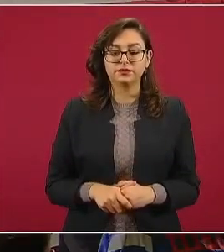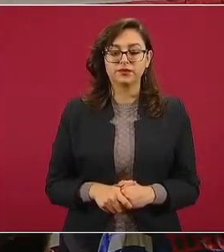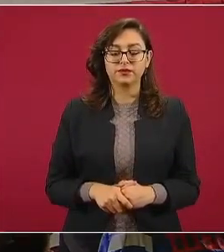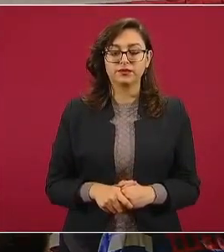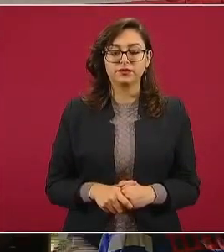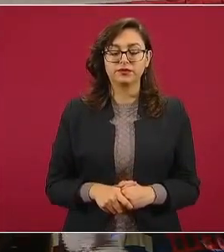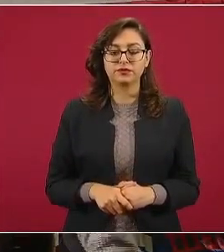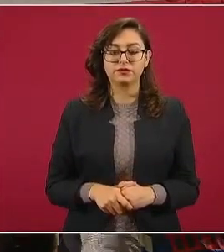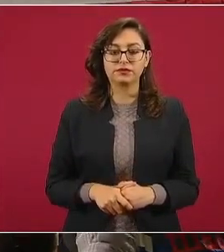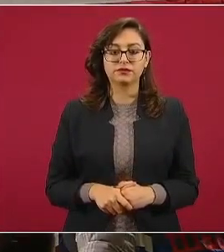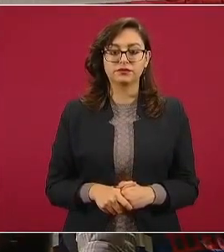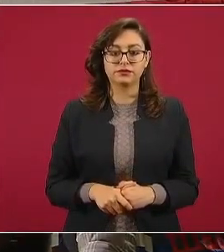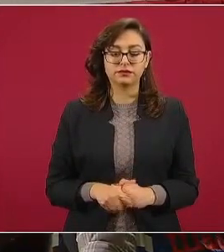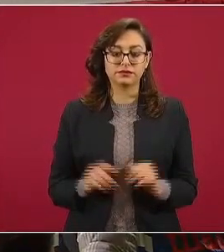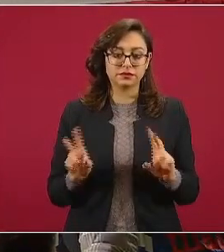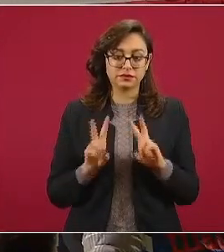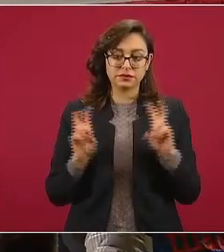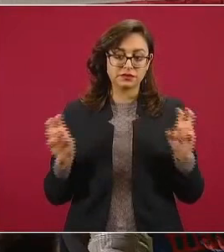esencia,